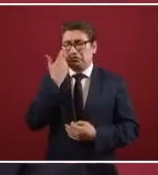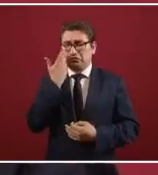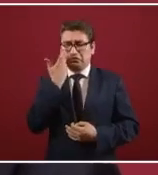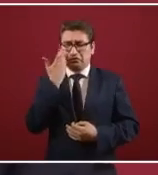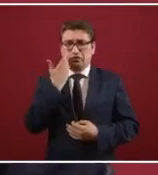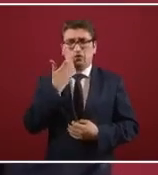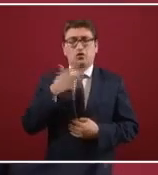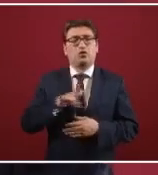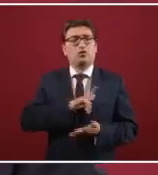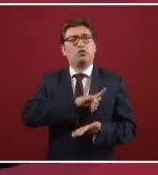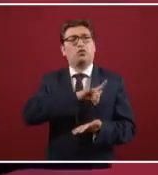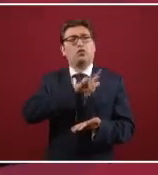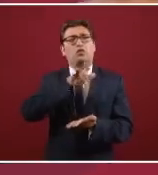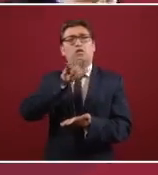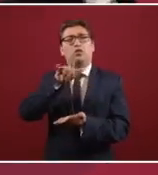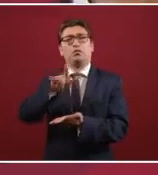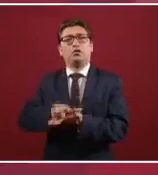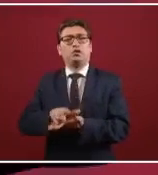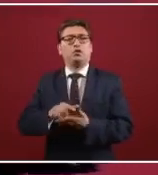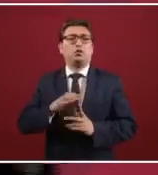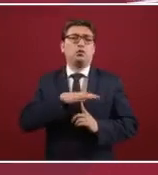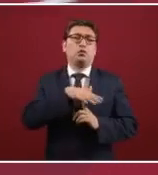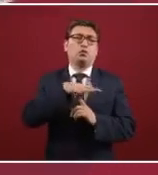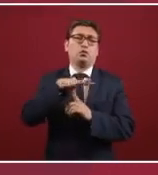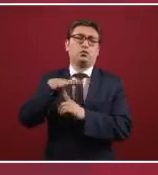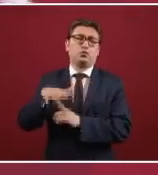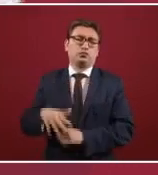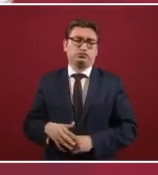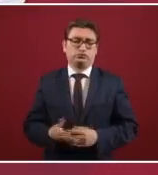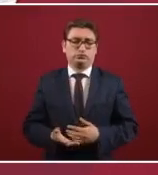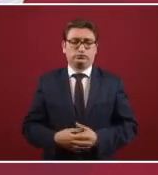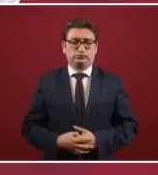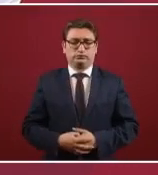y en avión y en helicóptero